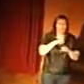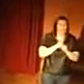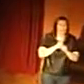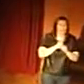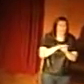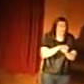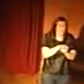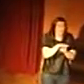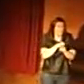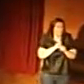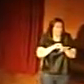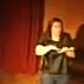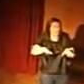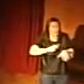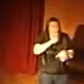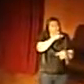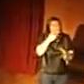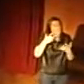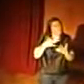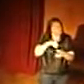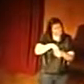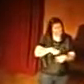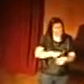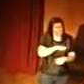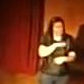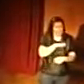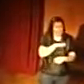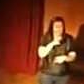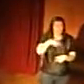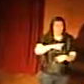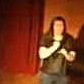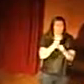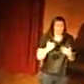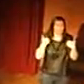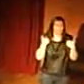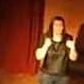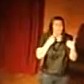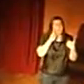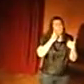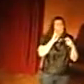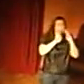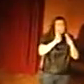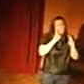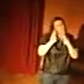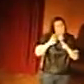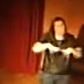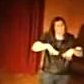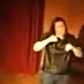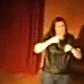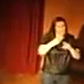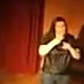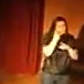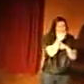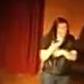otros artistas en España que se dedican en principio a un tipo de vistas de vistas monumentales o de vistas de